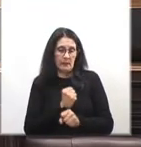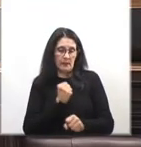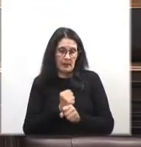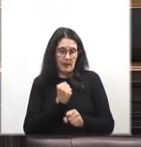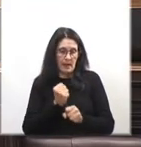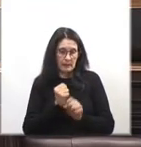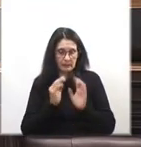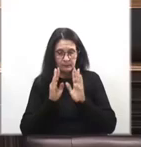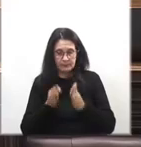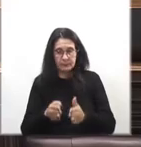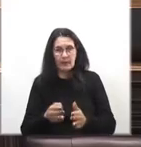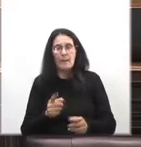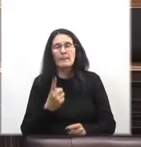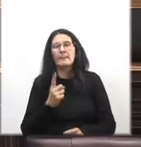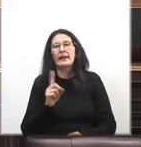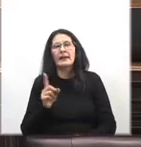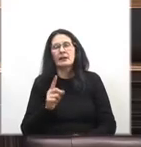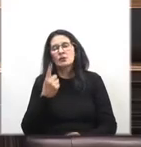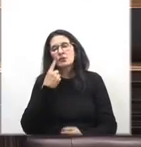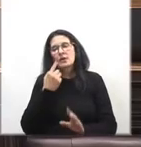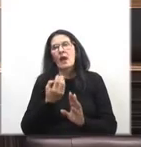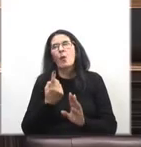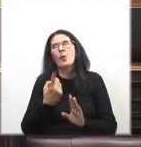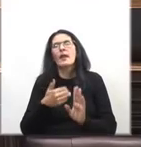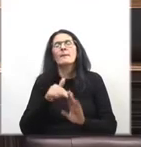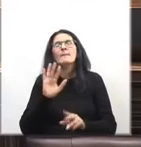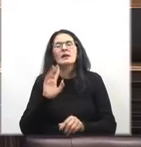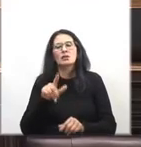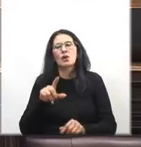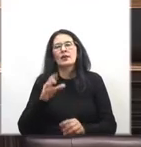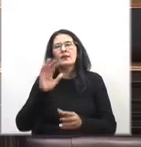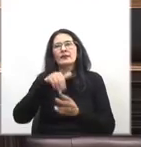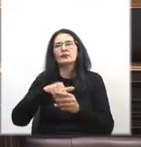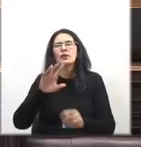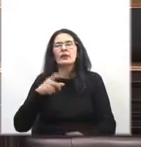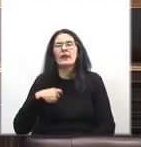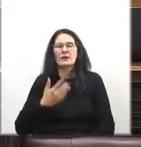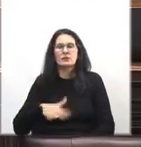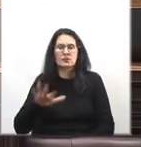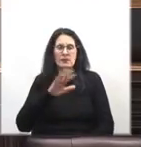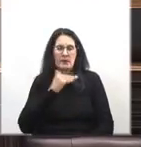arduamente para que no se instale como visión mayoritaria en la sociedad. Gracias, señor presidente.